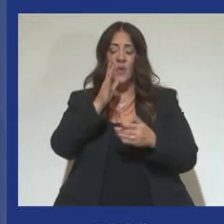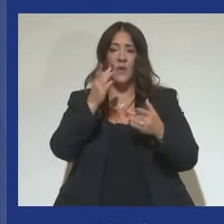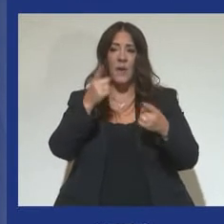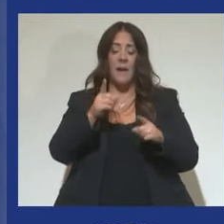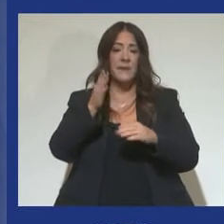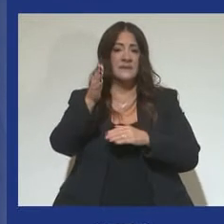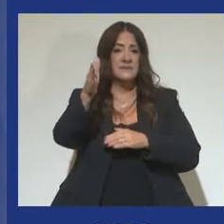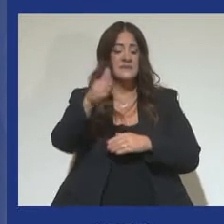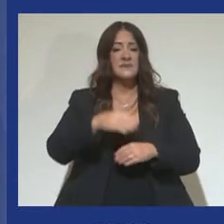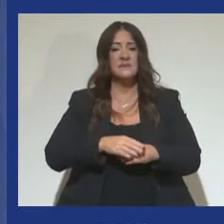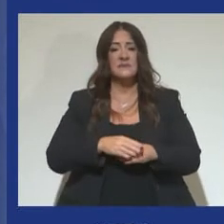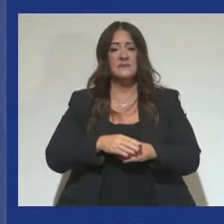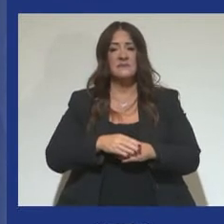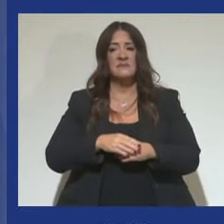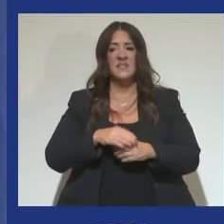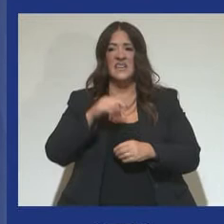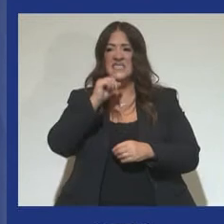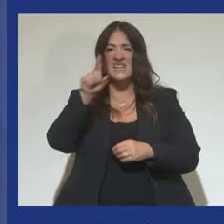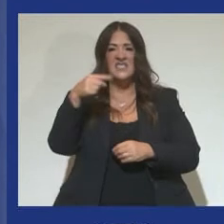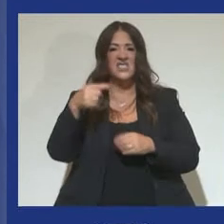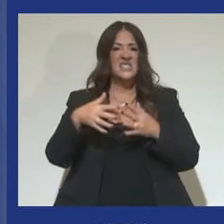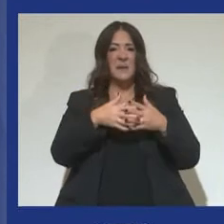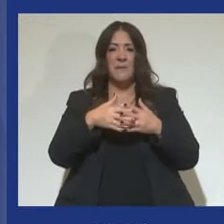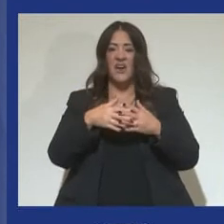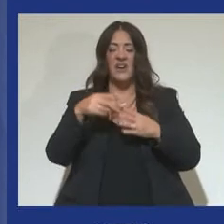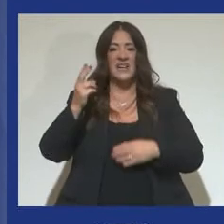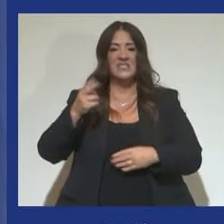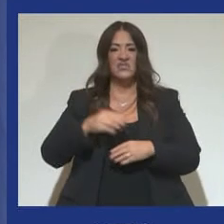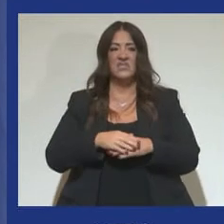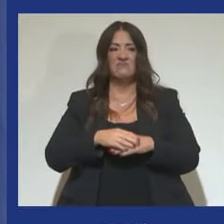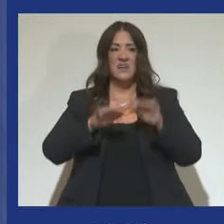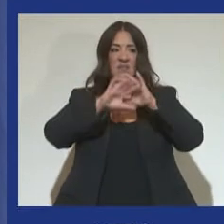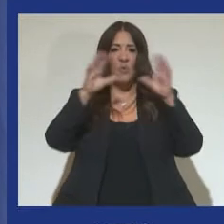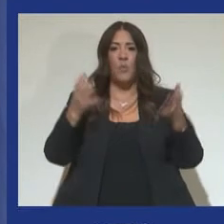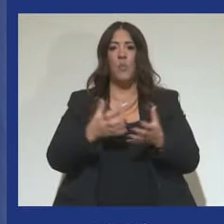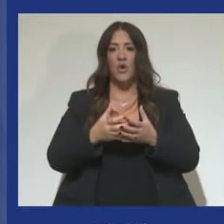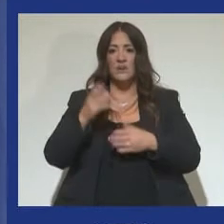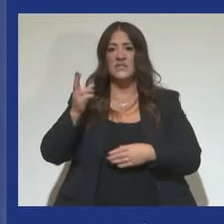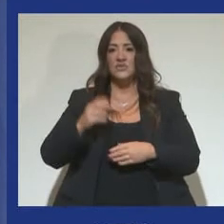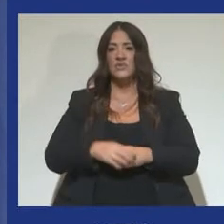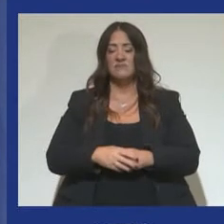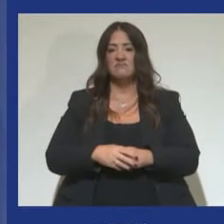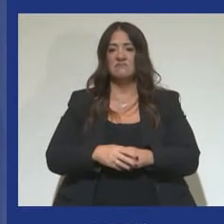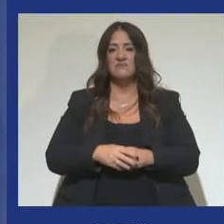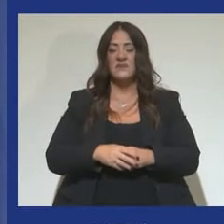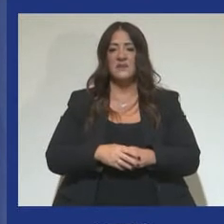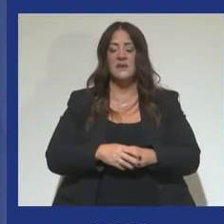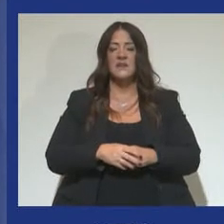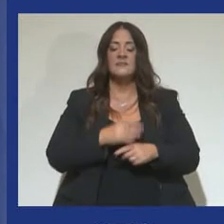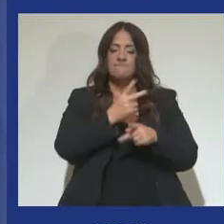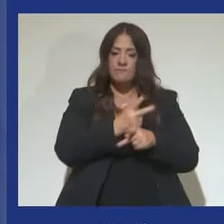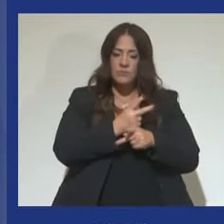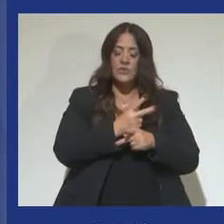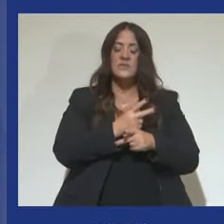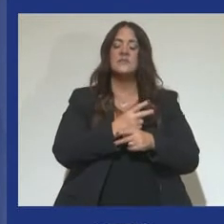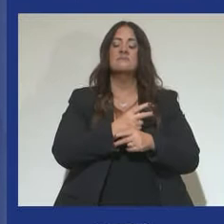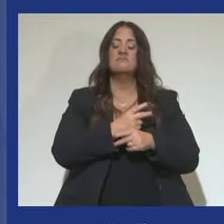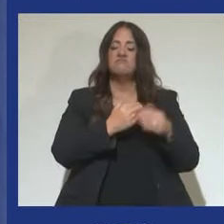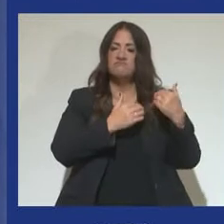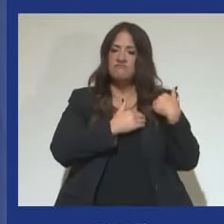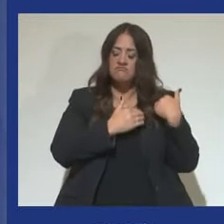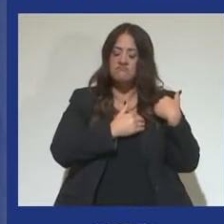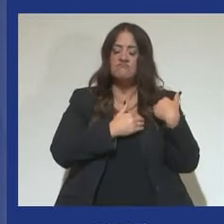momento no solamente en la historia americana pero en la historia mundial así que la prudencia la disciplina fiscal el